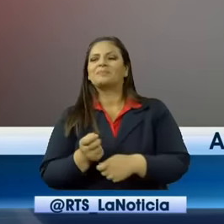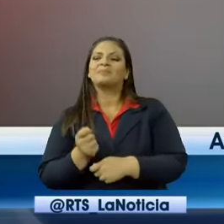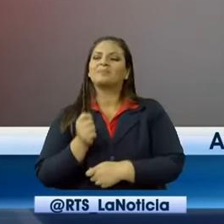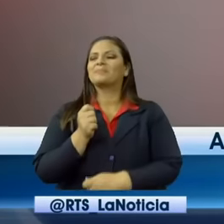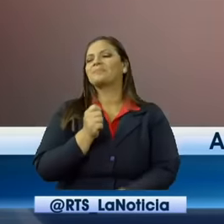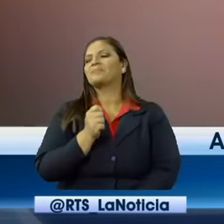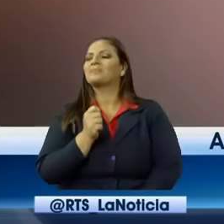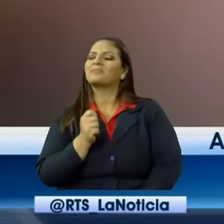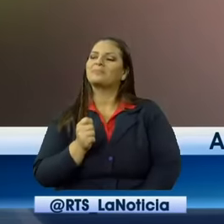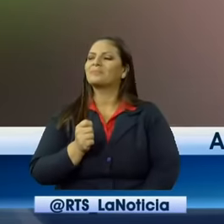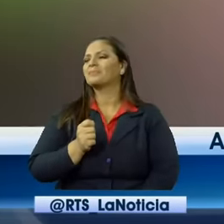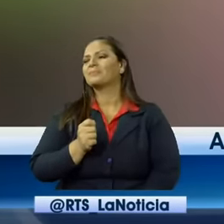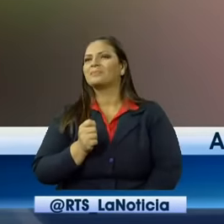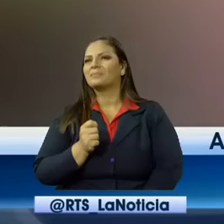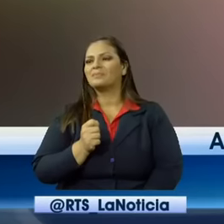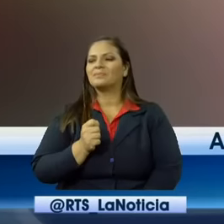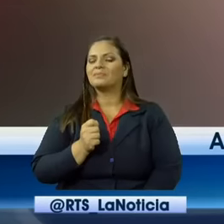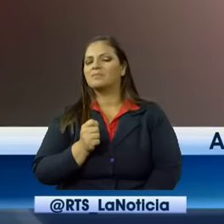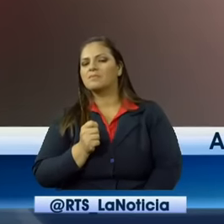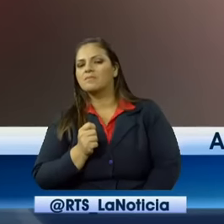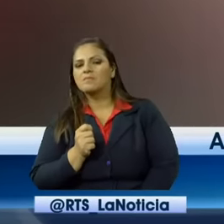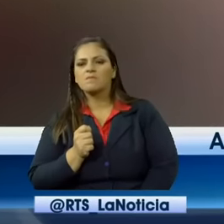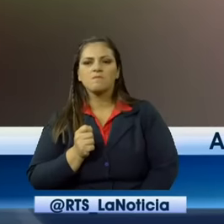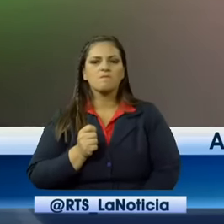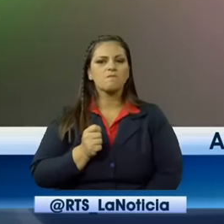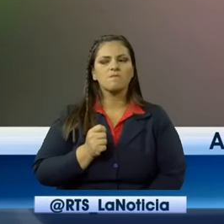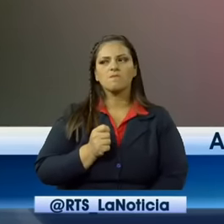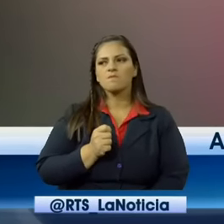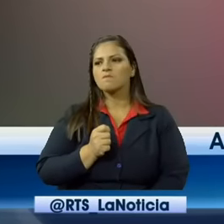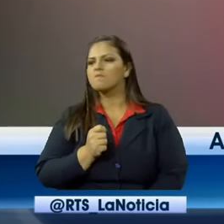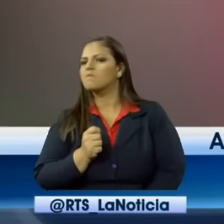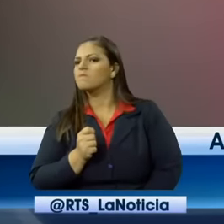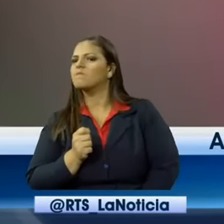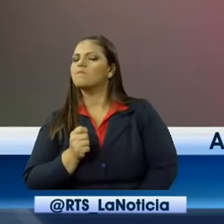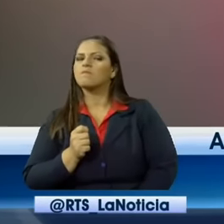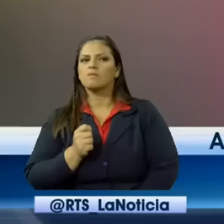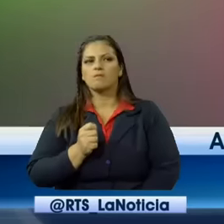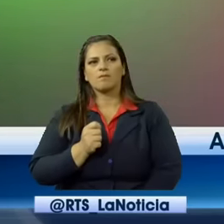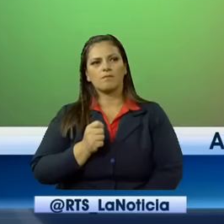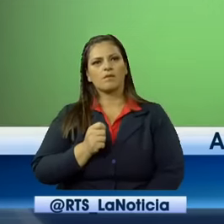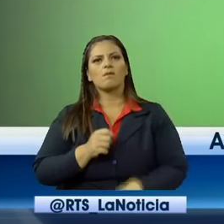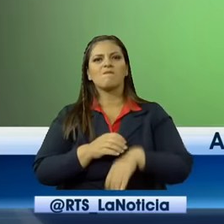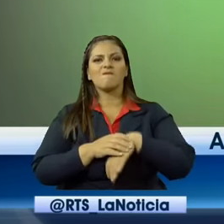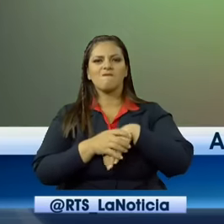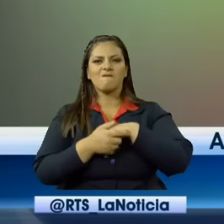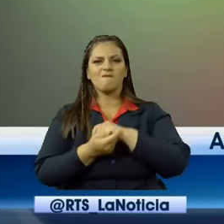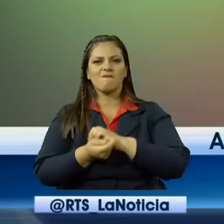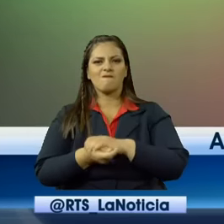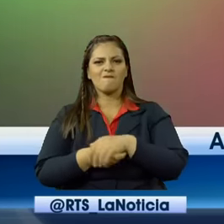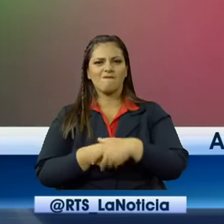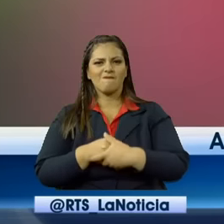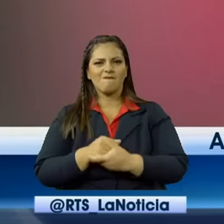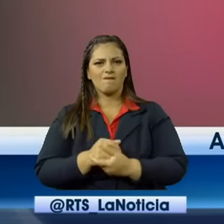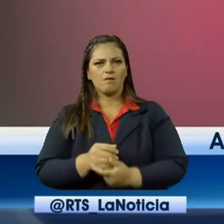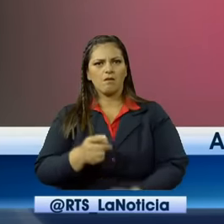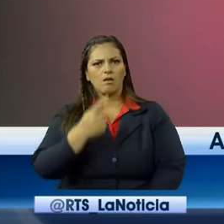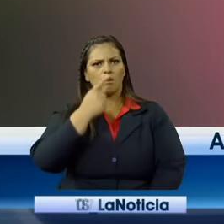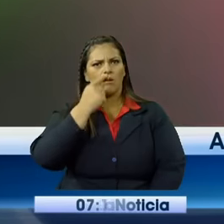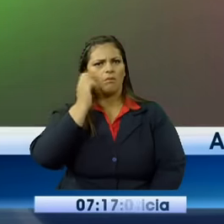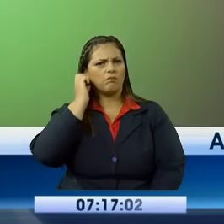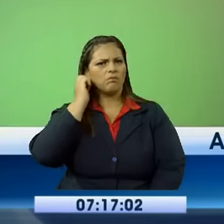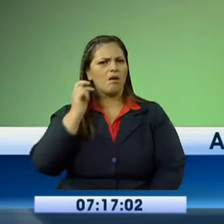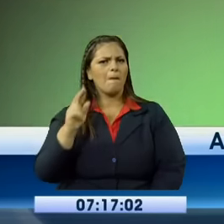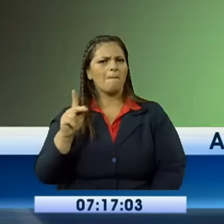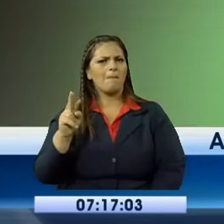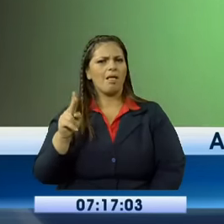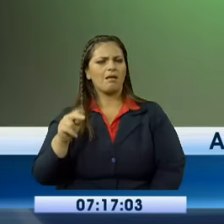Vaya, es el desparpajo, la audacia, la suspicacia, en este caso, de esta parejita de delincuentes. Claro. Porque